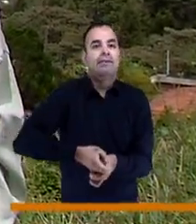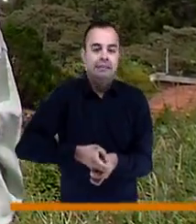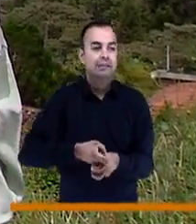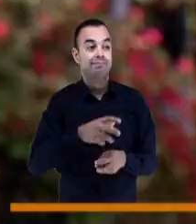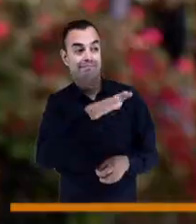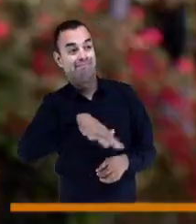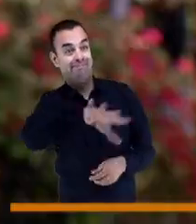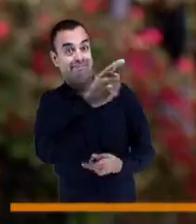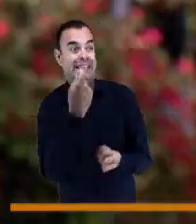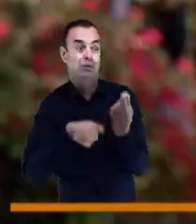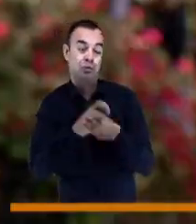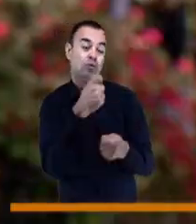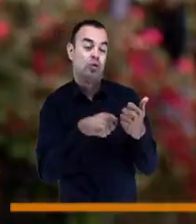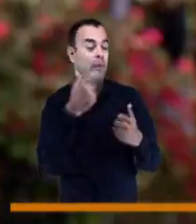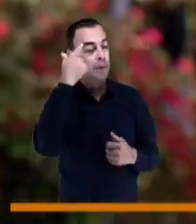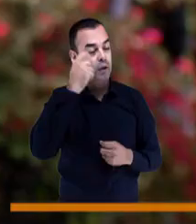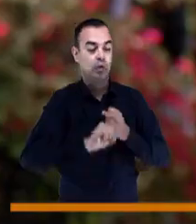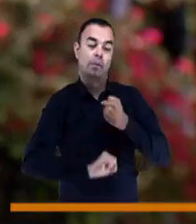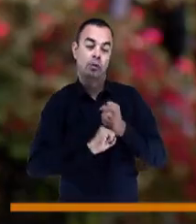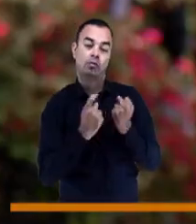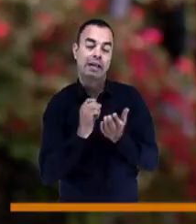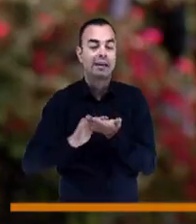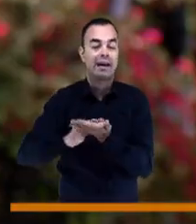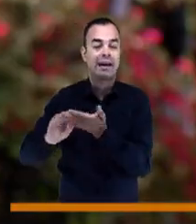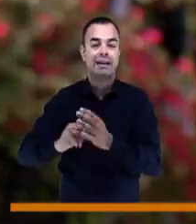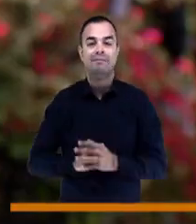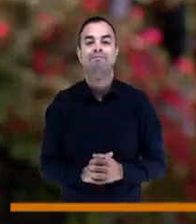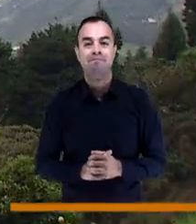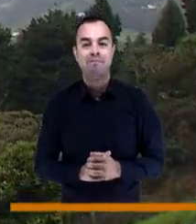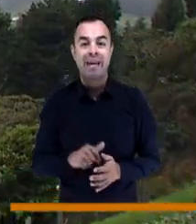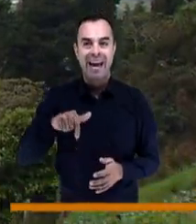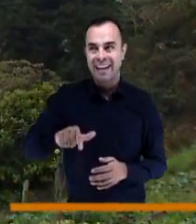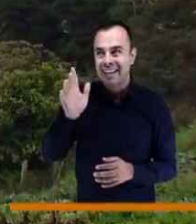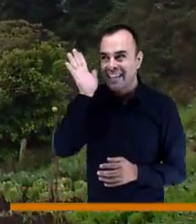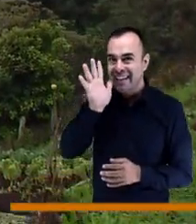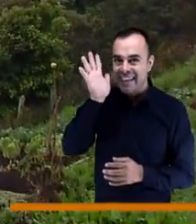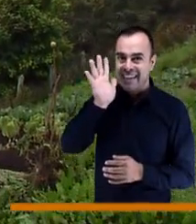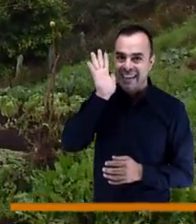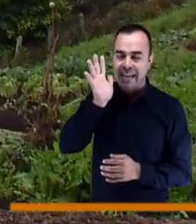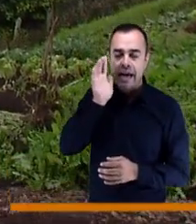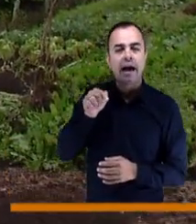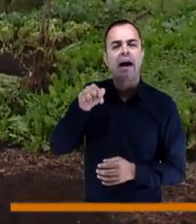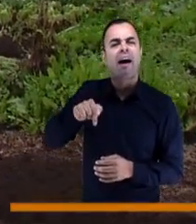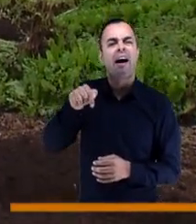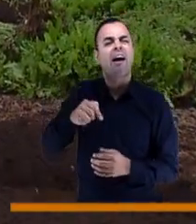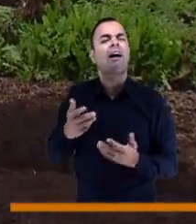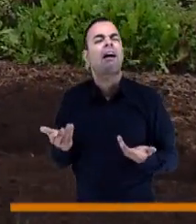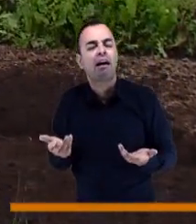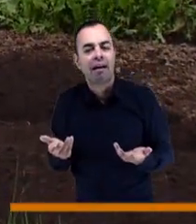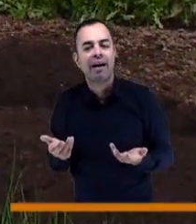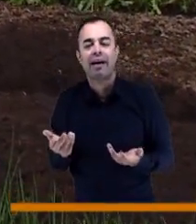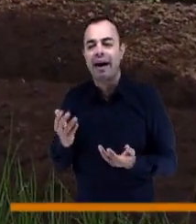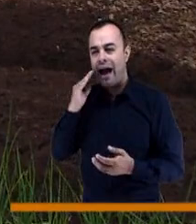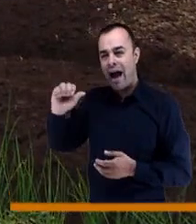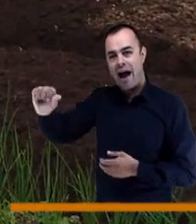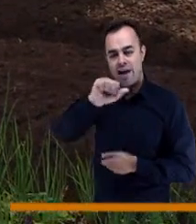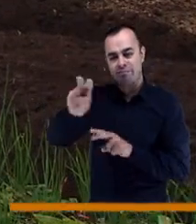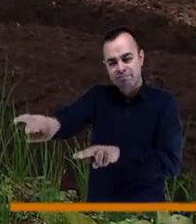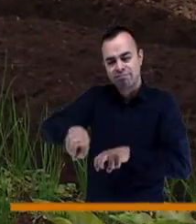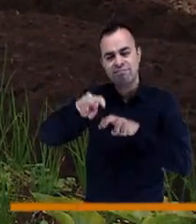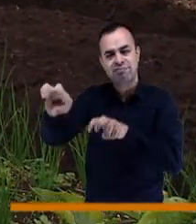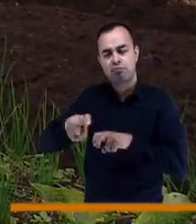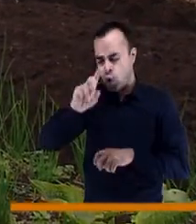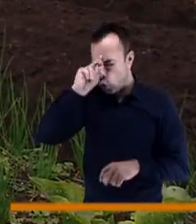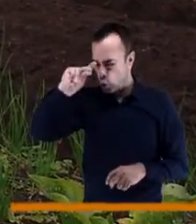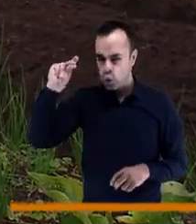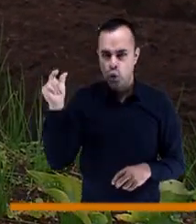de poder llegar a la ciudad ofrecer unos productos me parece que es fundamental desde la Vereda San José de la montaña en el corregimiento de San